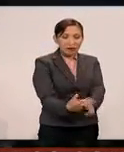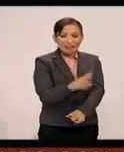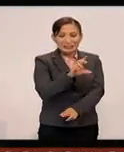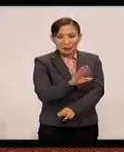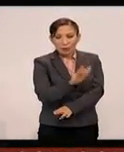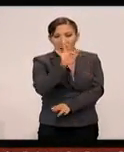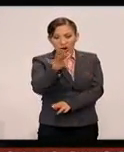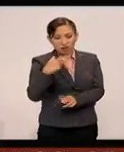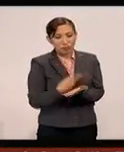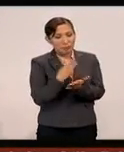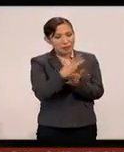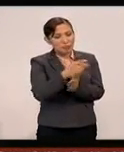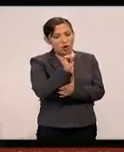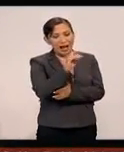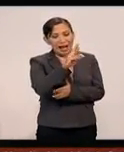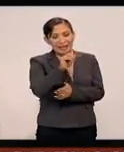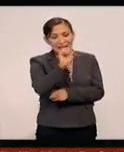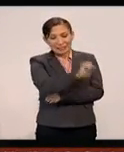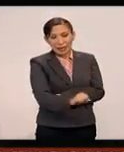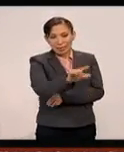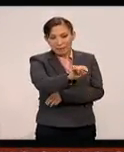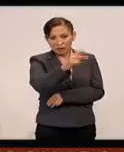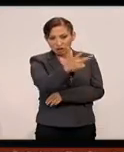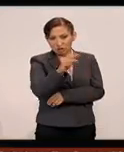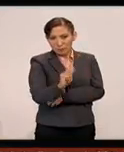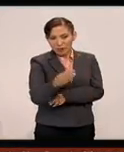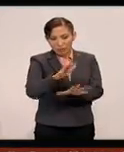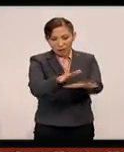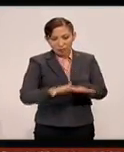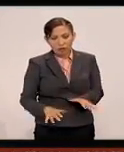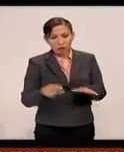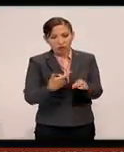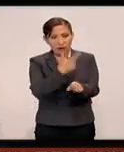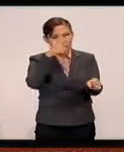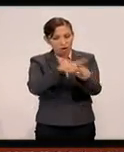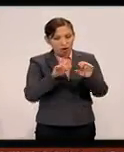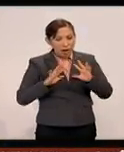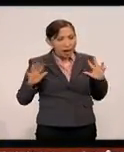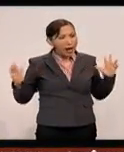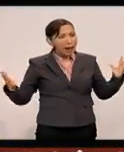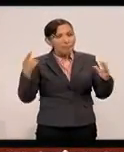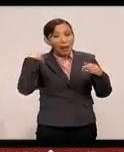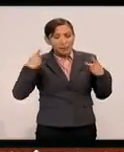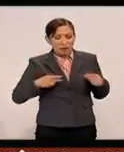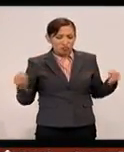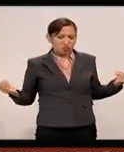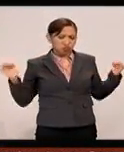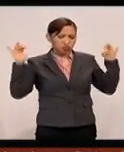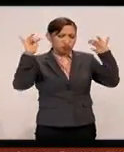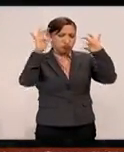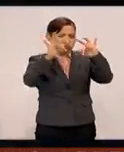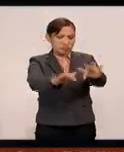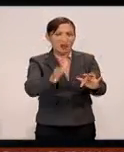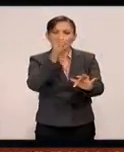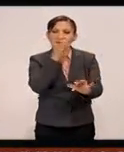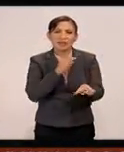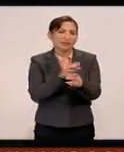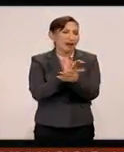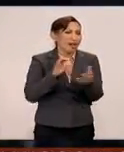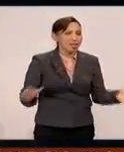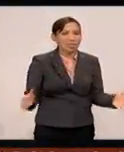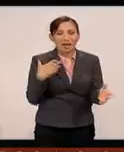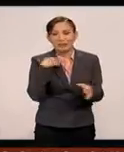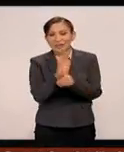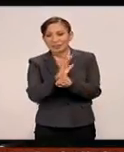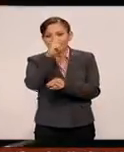entrega del Ariel se realizará el sábado 28 de mayo en el Auditorio Nacional para que más personas se unan a esta gran celebración del